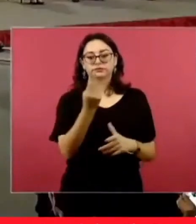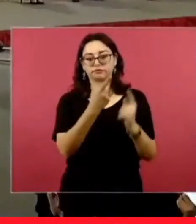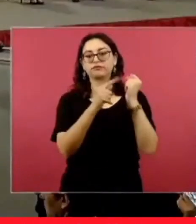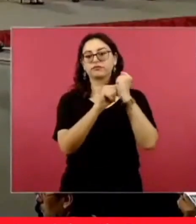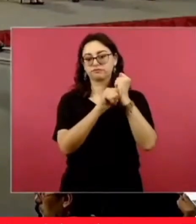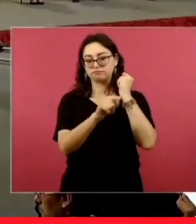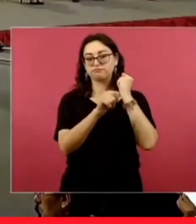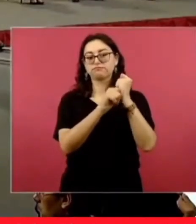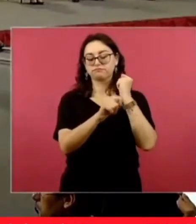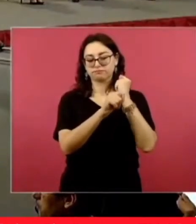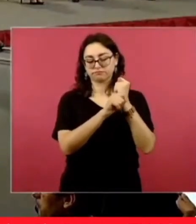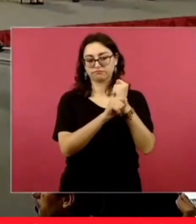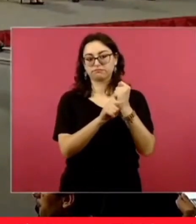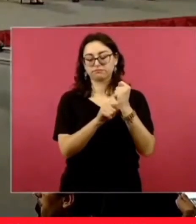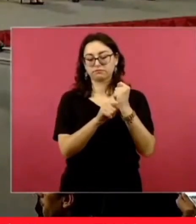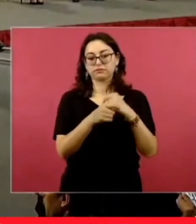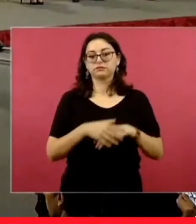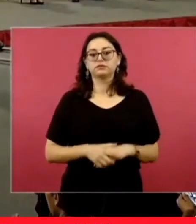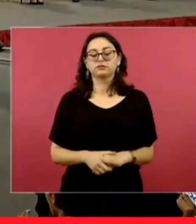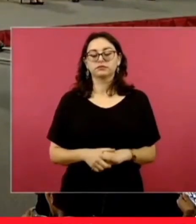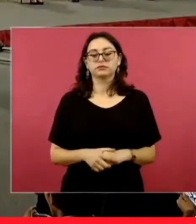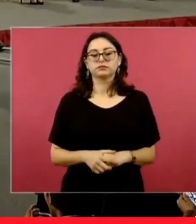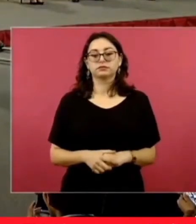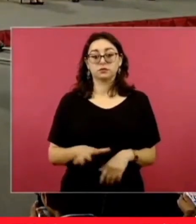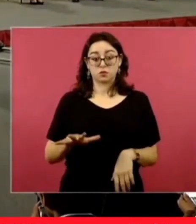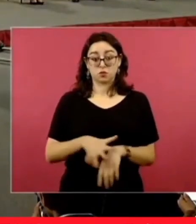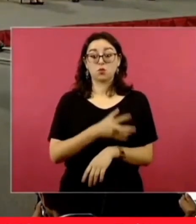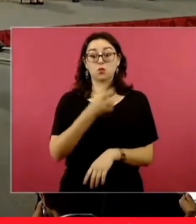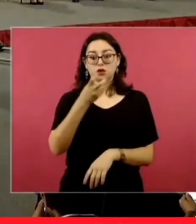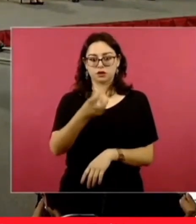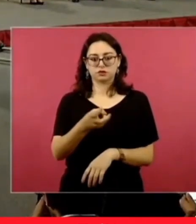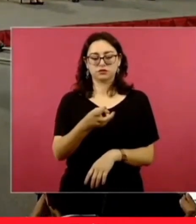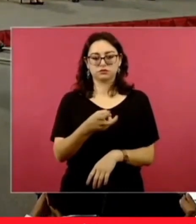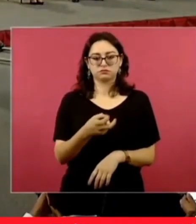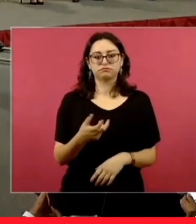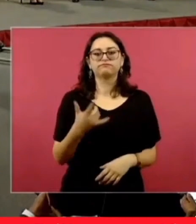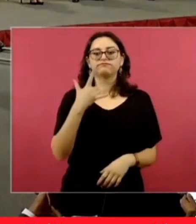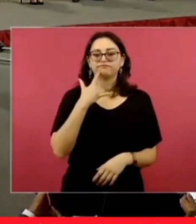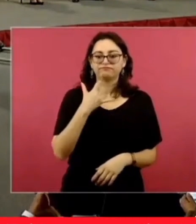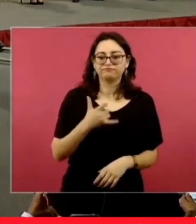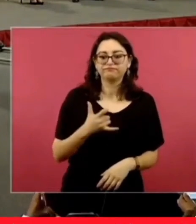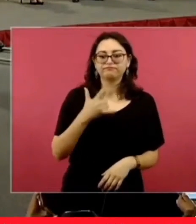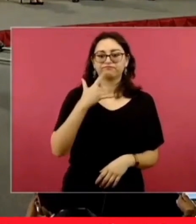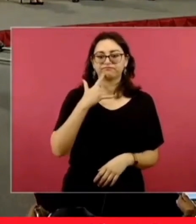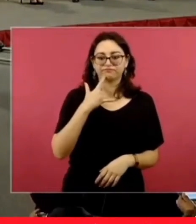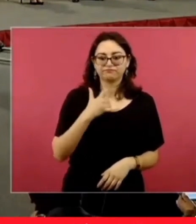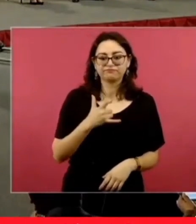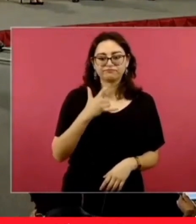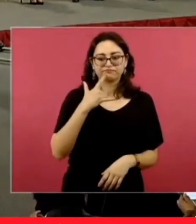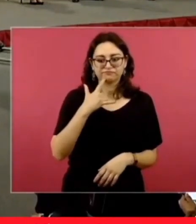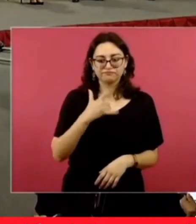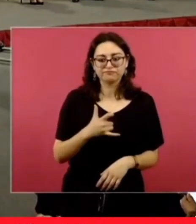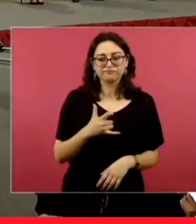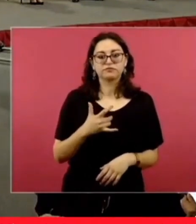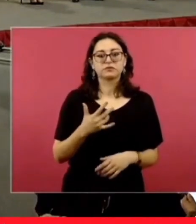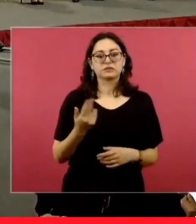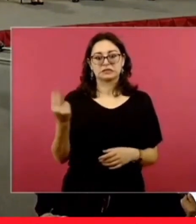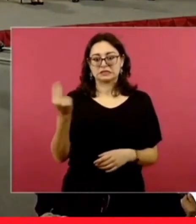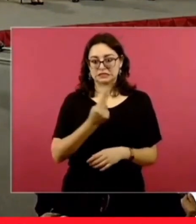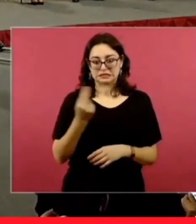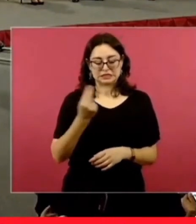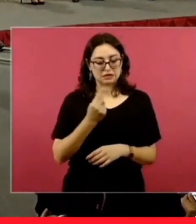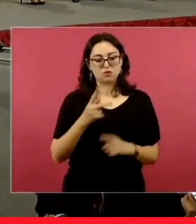de un compromiso y una propuesta del señor presidente de hacer un transporte masivo